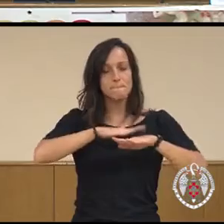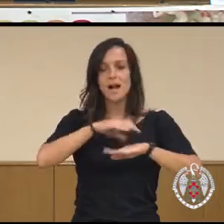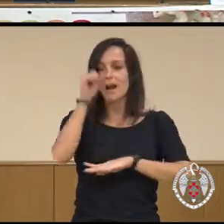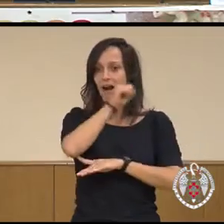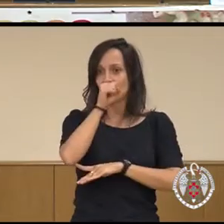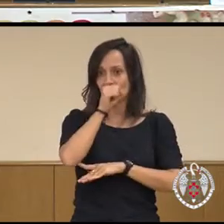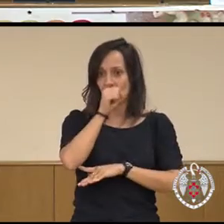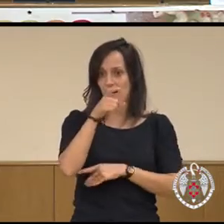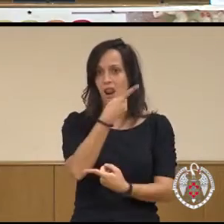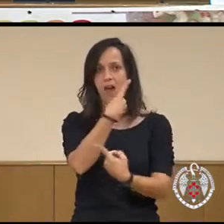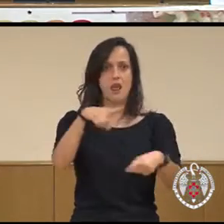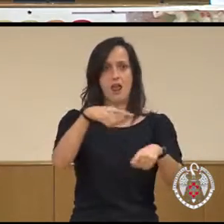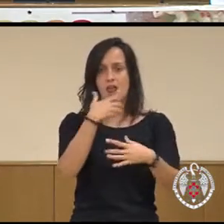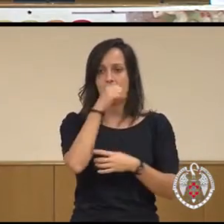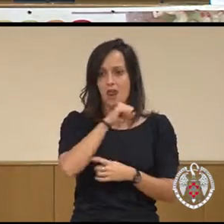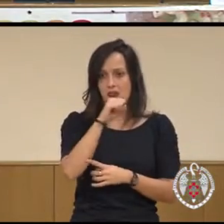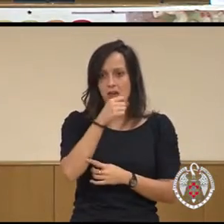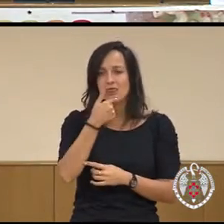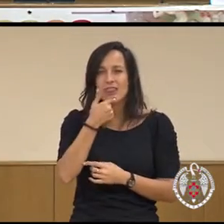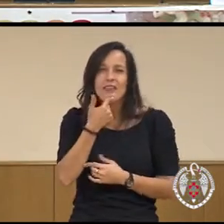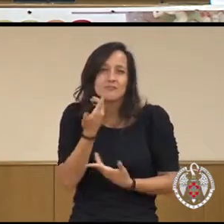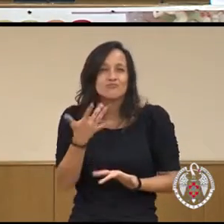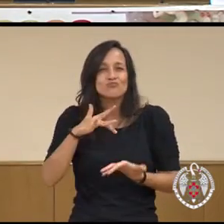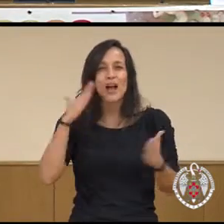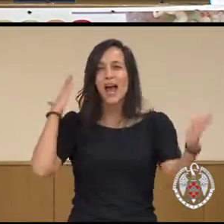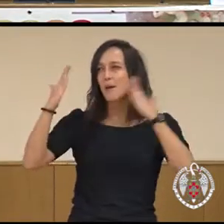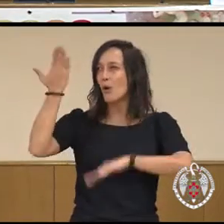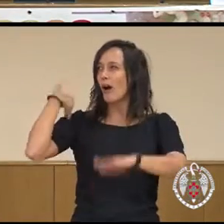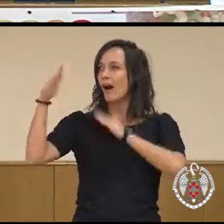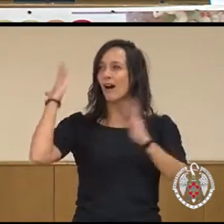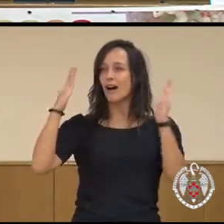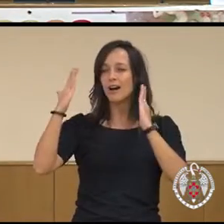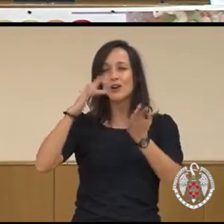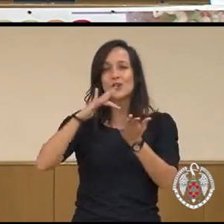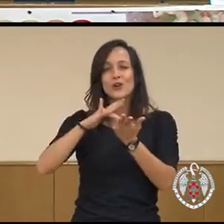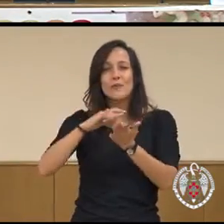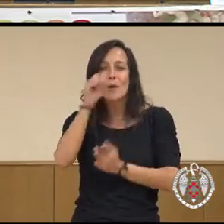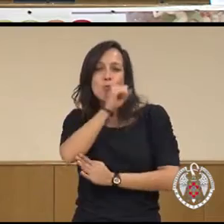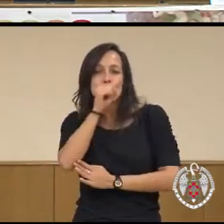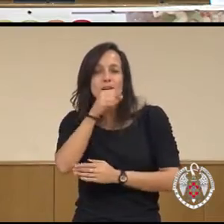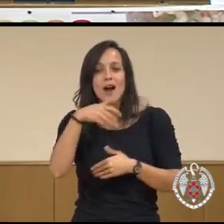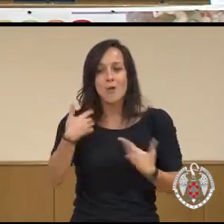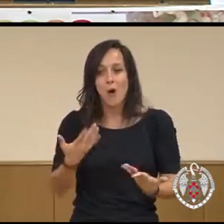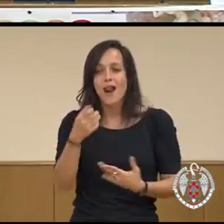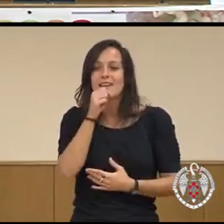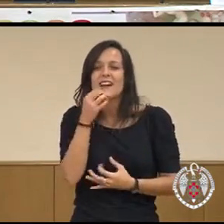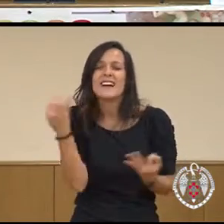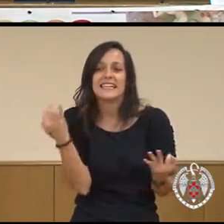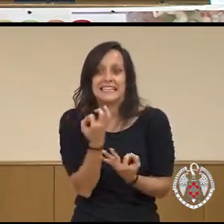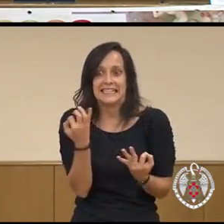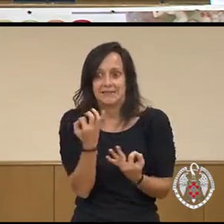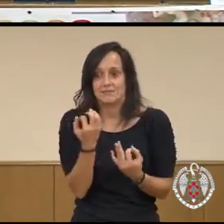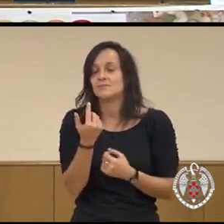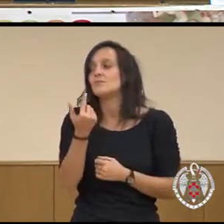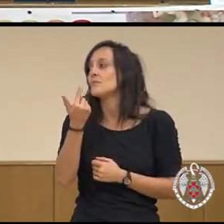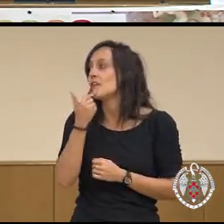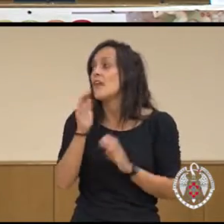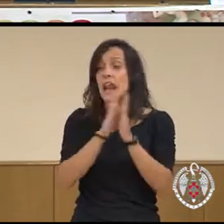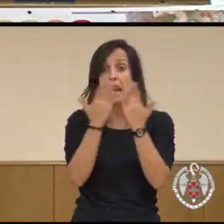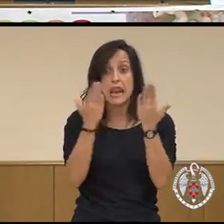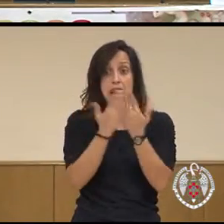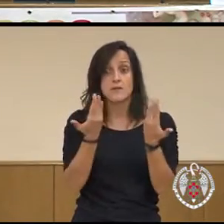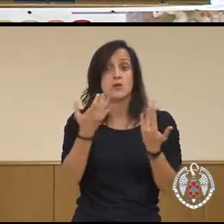que seguro en las estancias que rodean, por ejemplo, la estancia de las Meninas de Velázquez. Pues, en gran medida, libros de vihuelistas